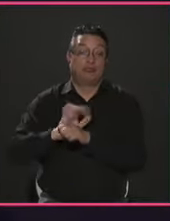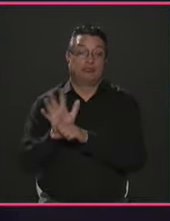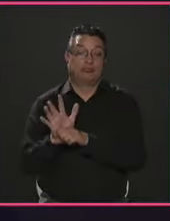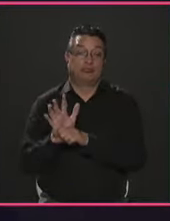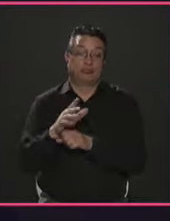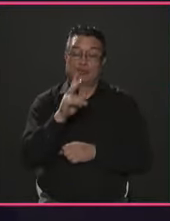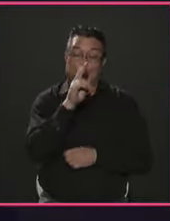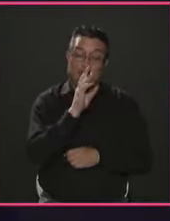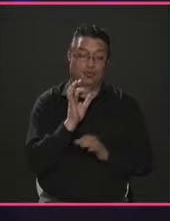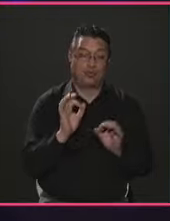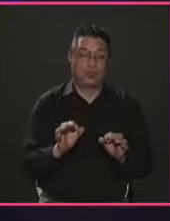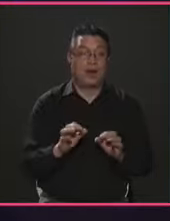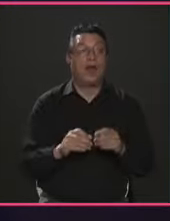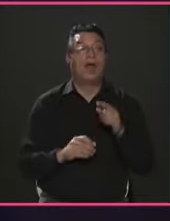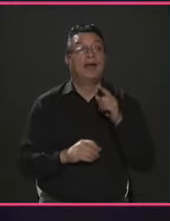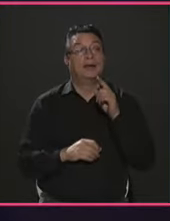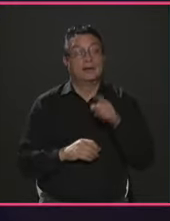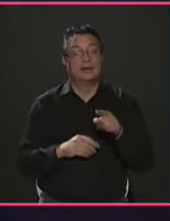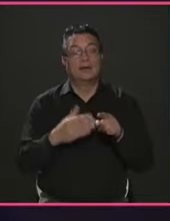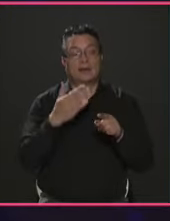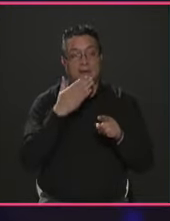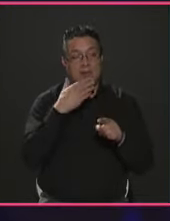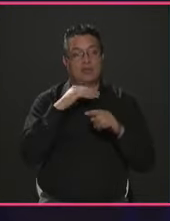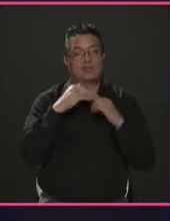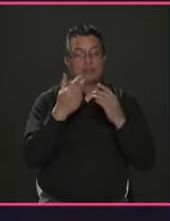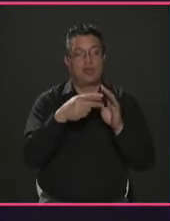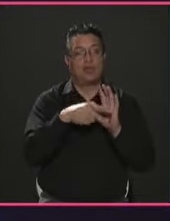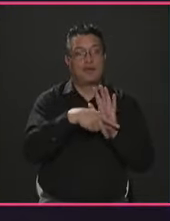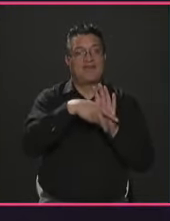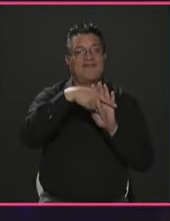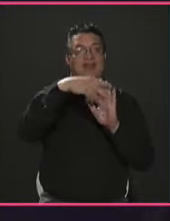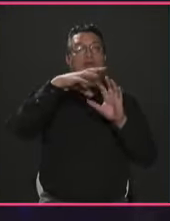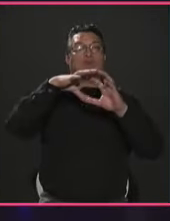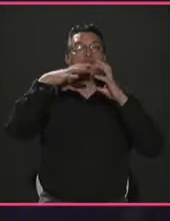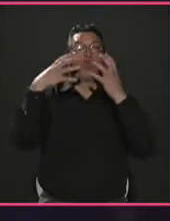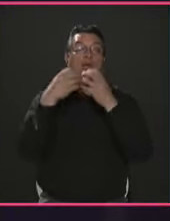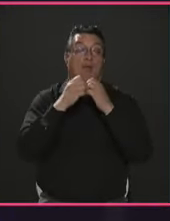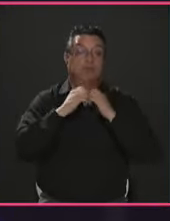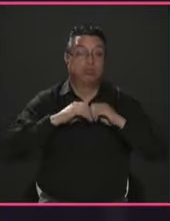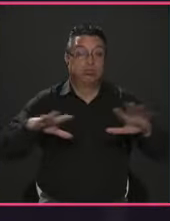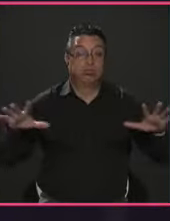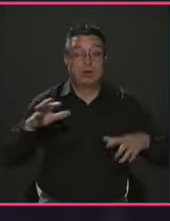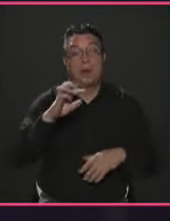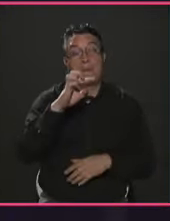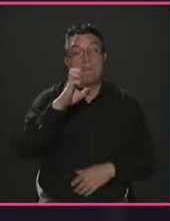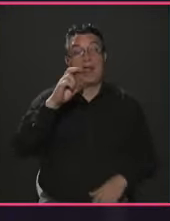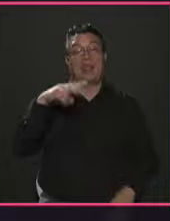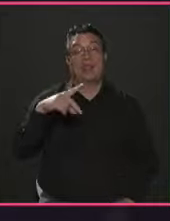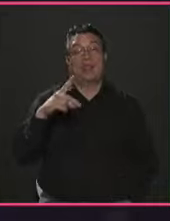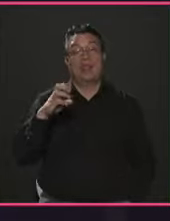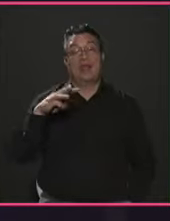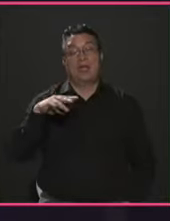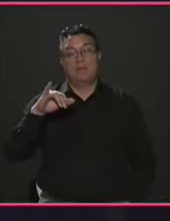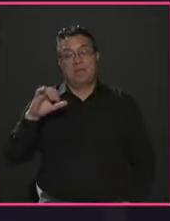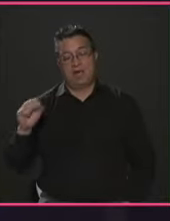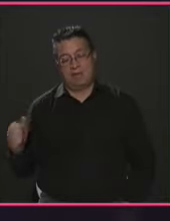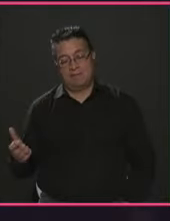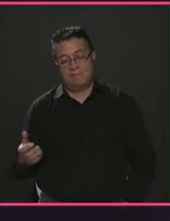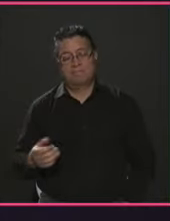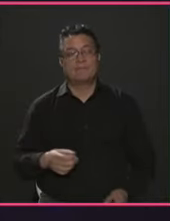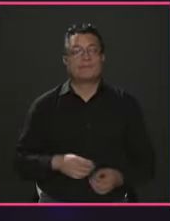sasco y así puede pasar a un nivel global causando pandemias globales incluso